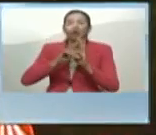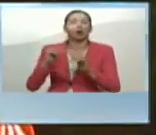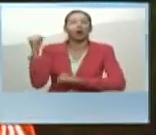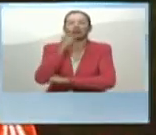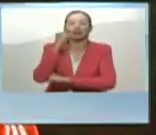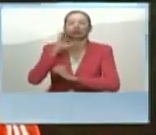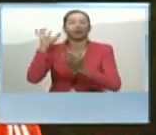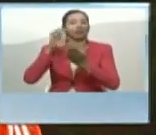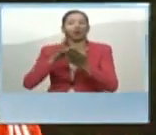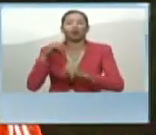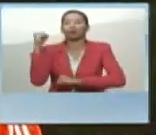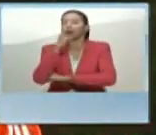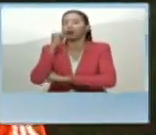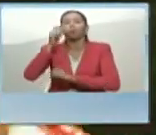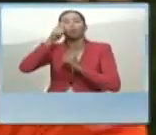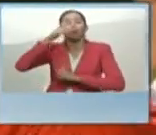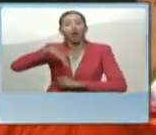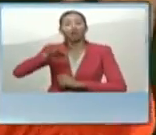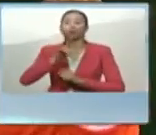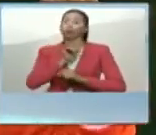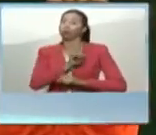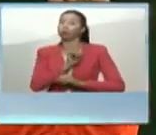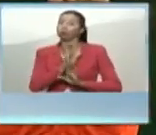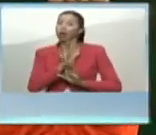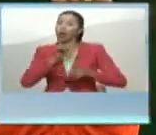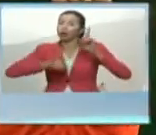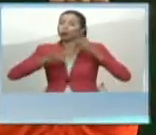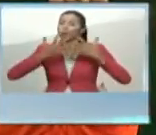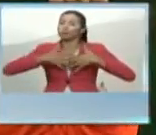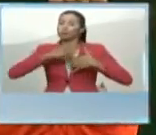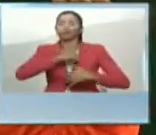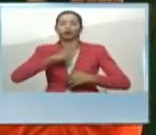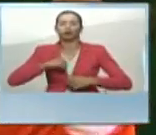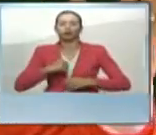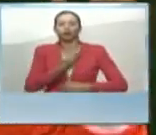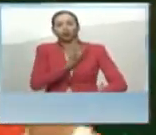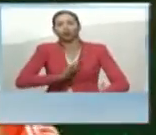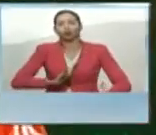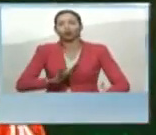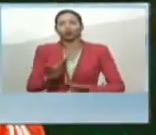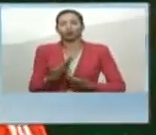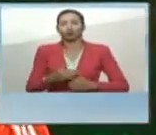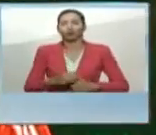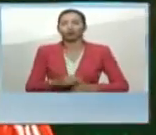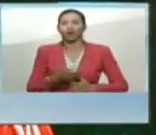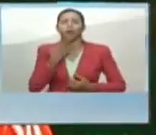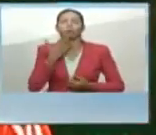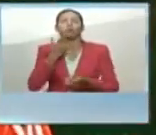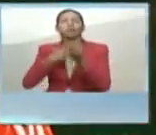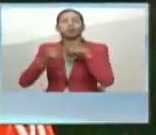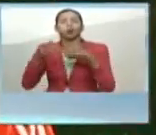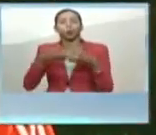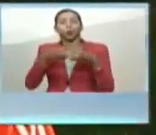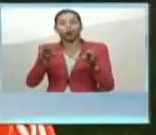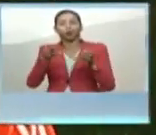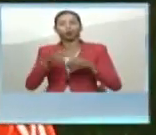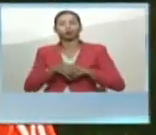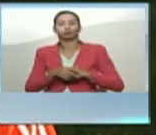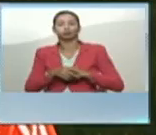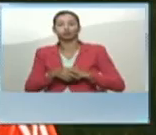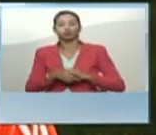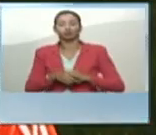respetar al pueblo. Ahí está el ejemplo de los hueveros, que nos vieron cara de...